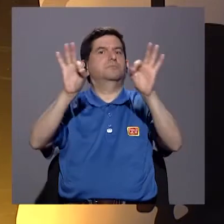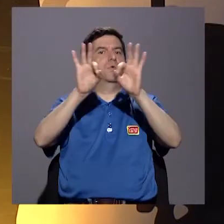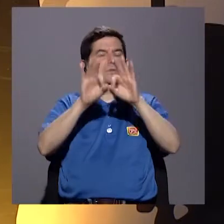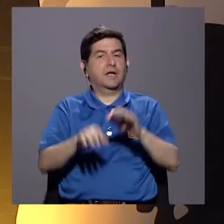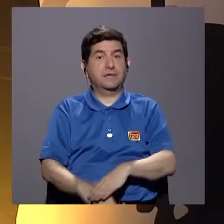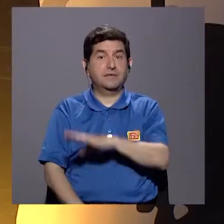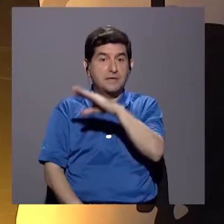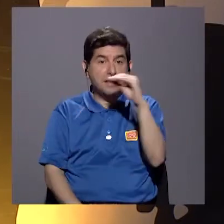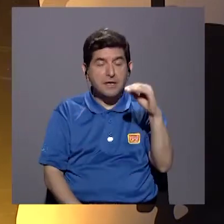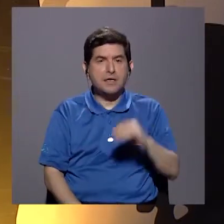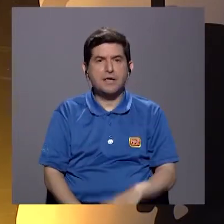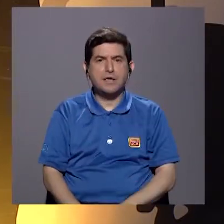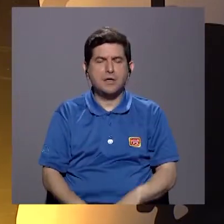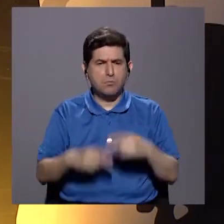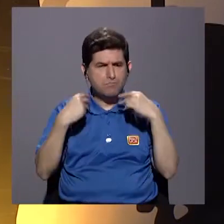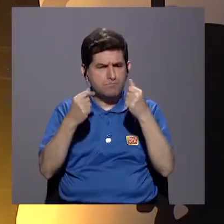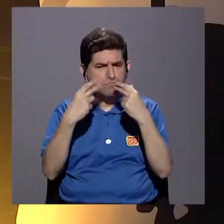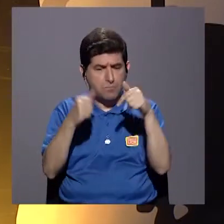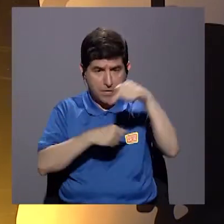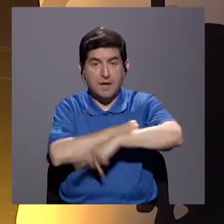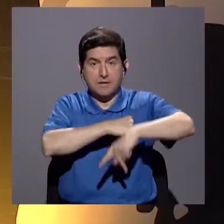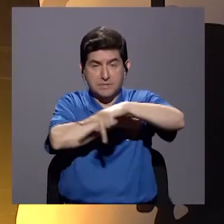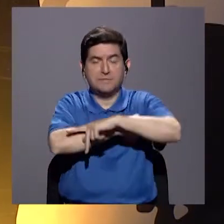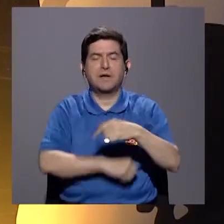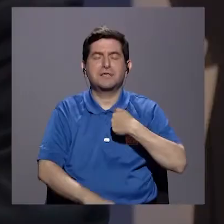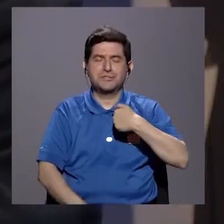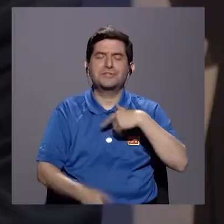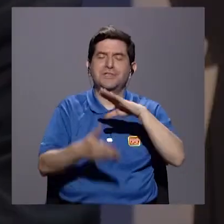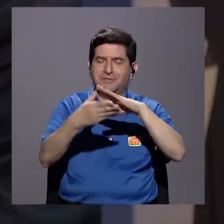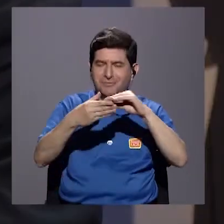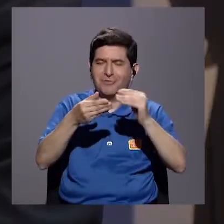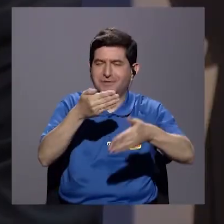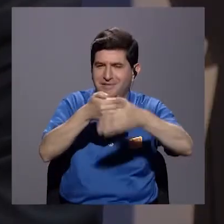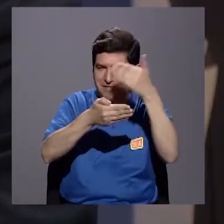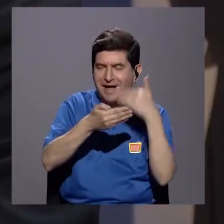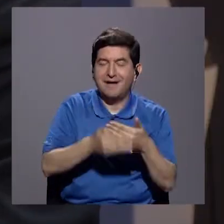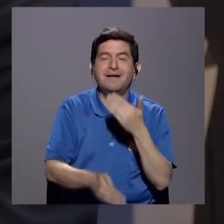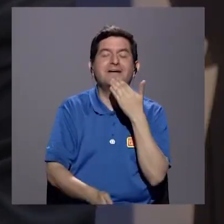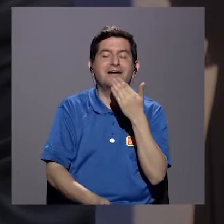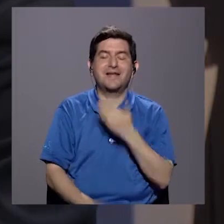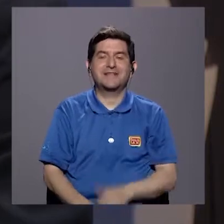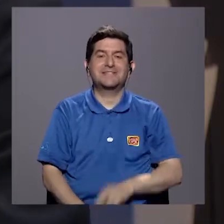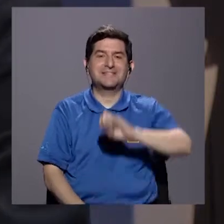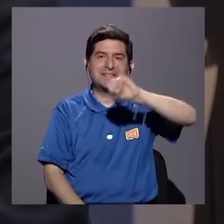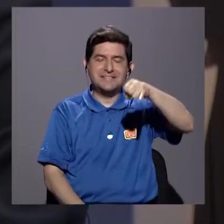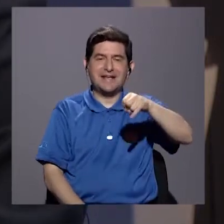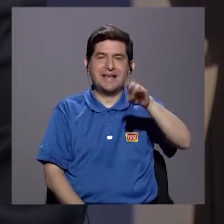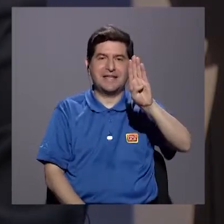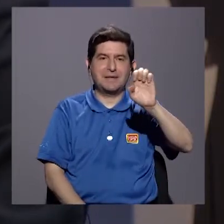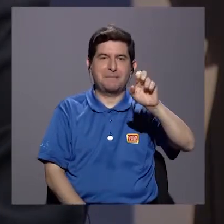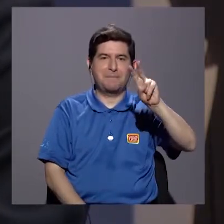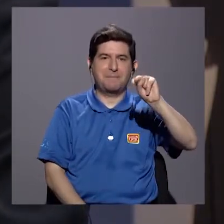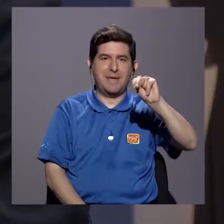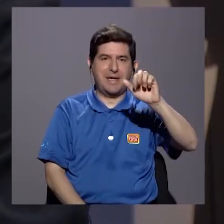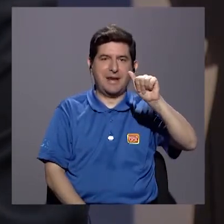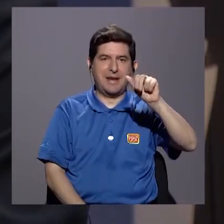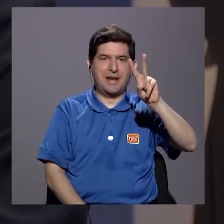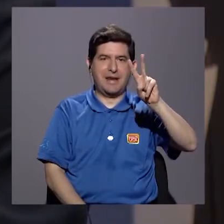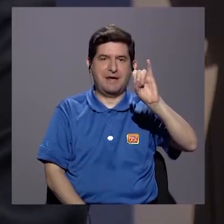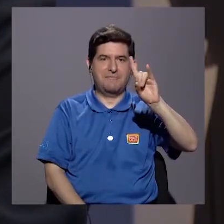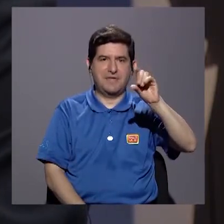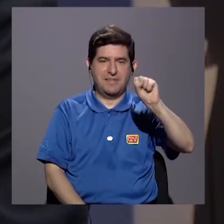y con cierta celeridad en nuestro país. Sí, yo le contaba que gracias a Janet Benavides, que también es una